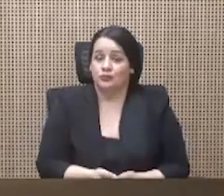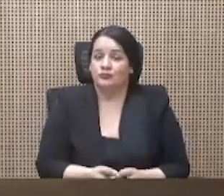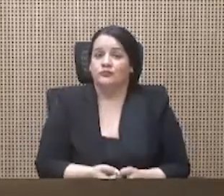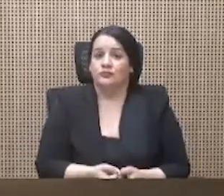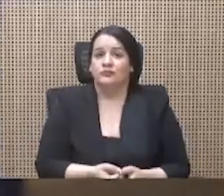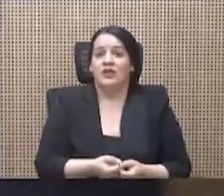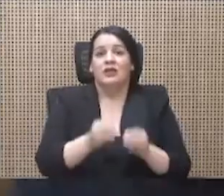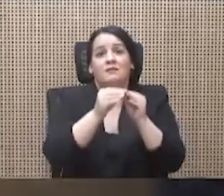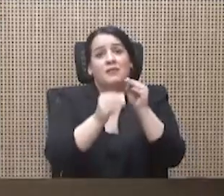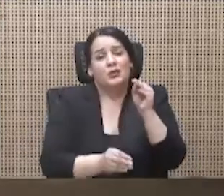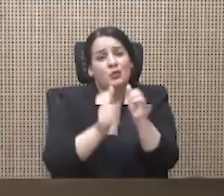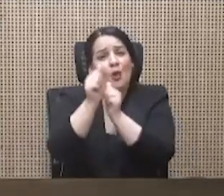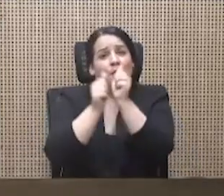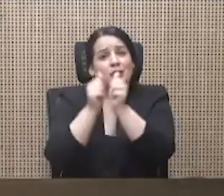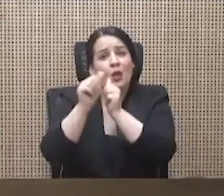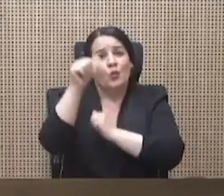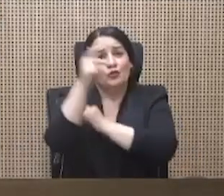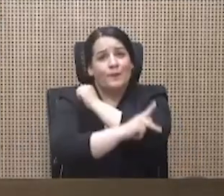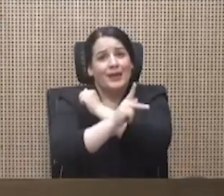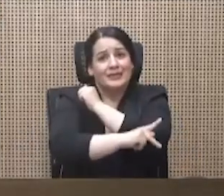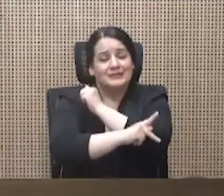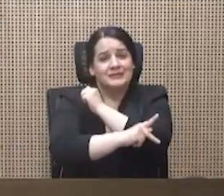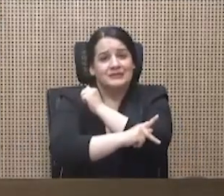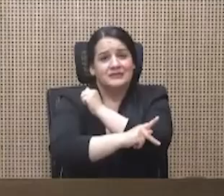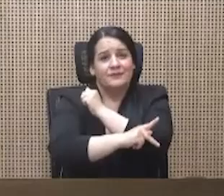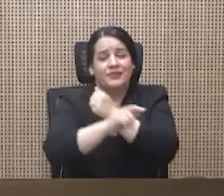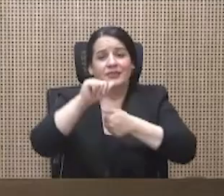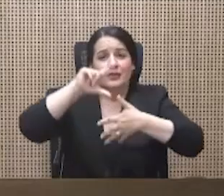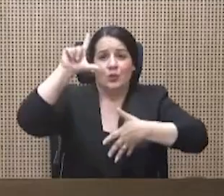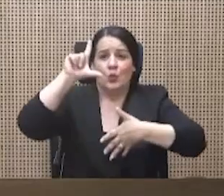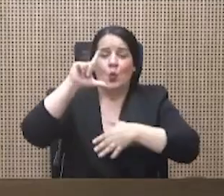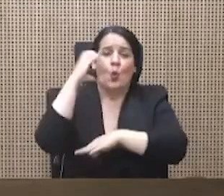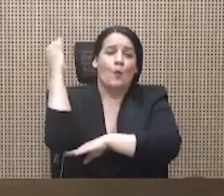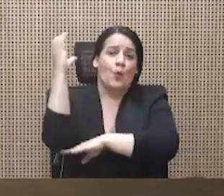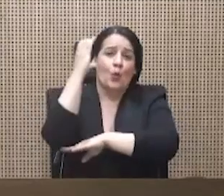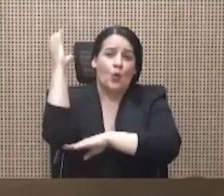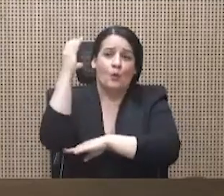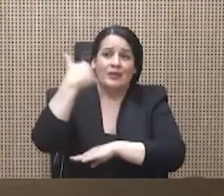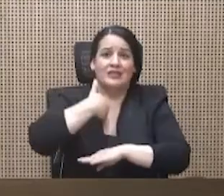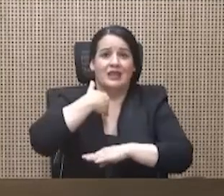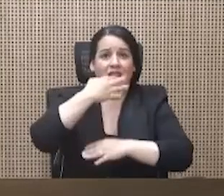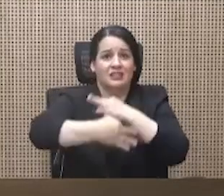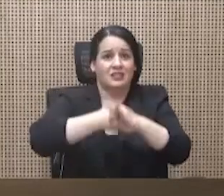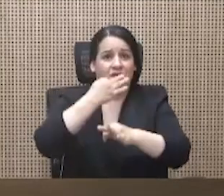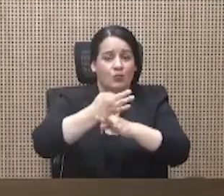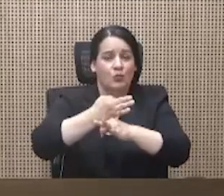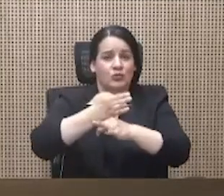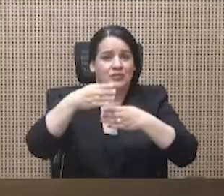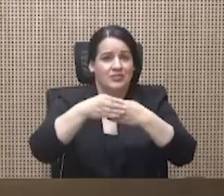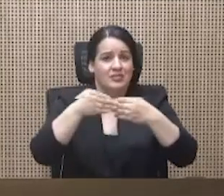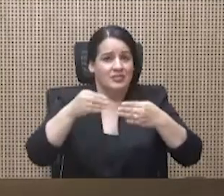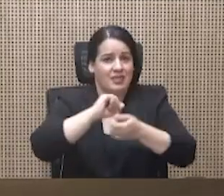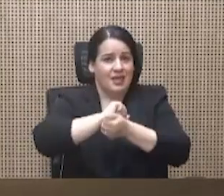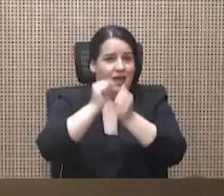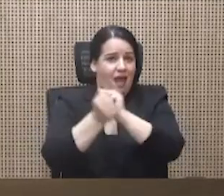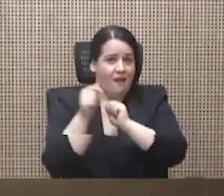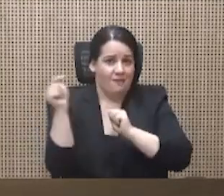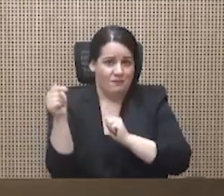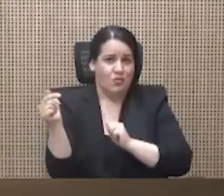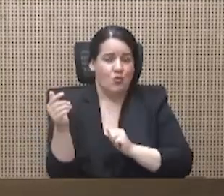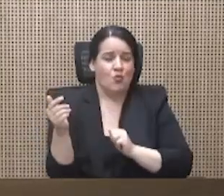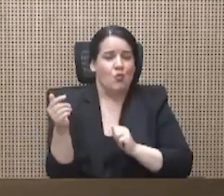de la región como Colombia, que tienen tipos de cambio ajustados. Es una inflación negativa,